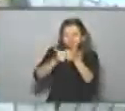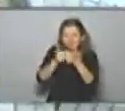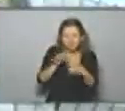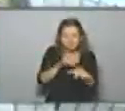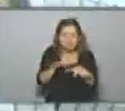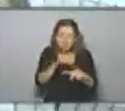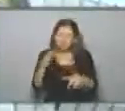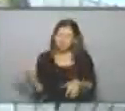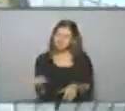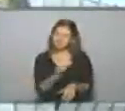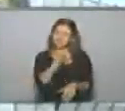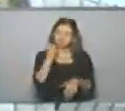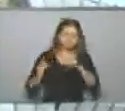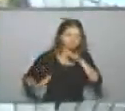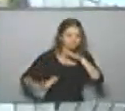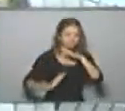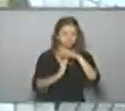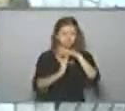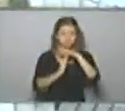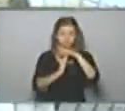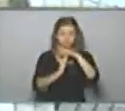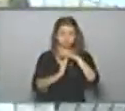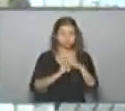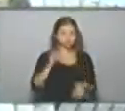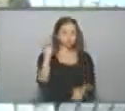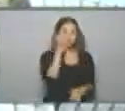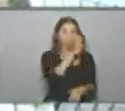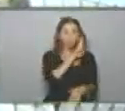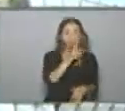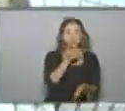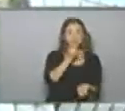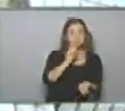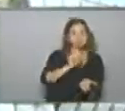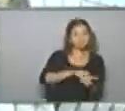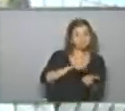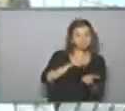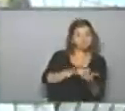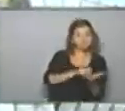Un momento importante de la celebración, como decíamos, la Eucaristía.